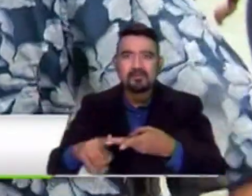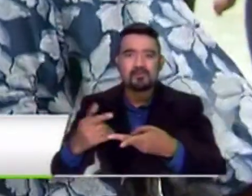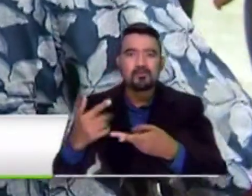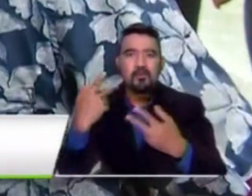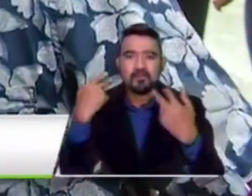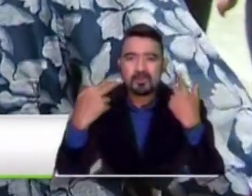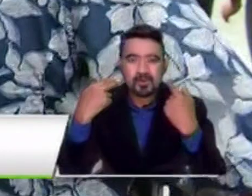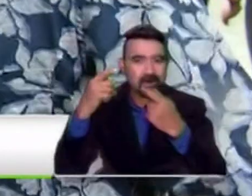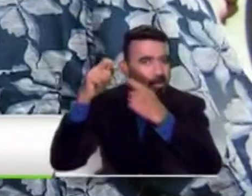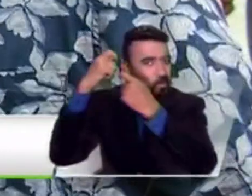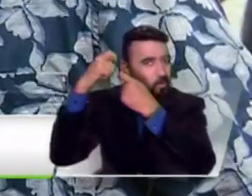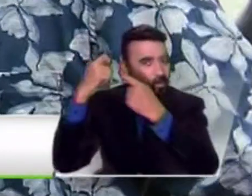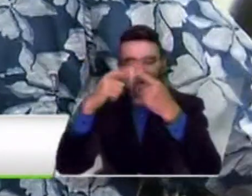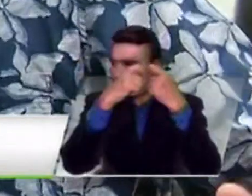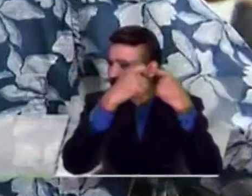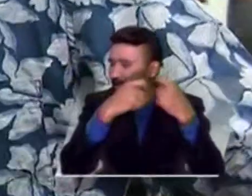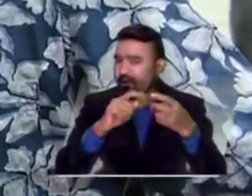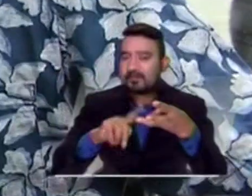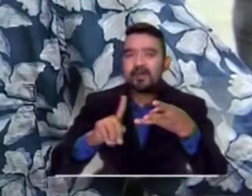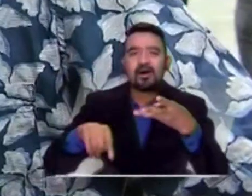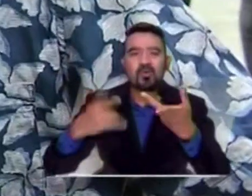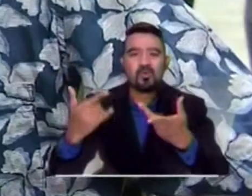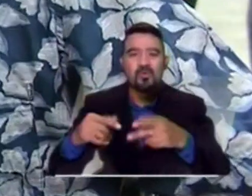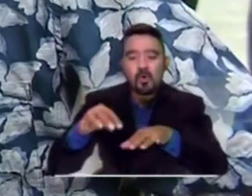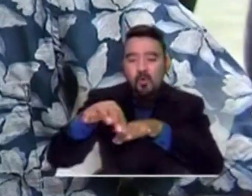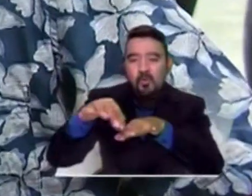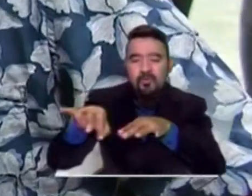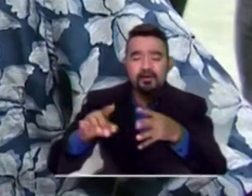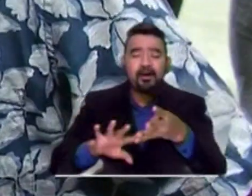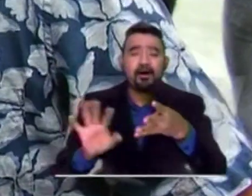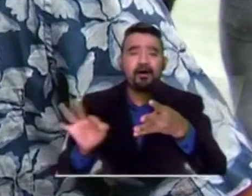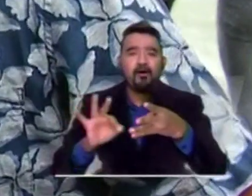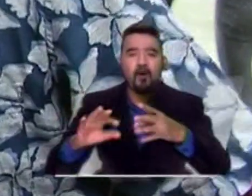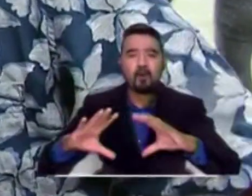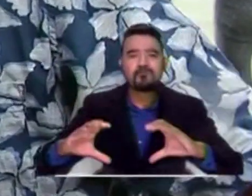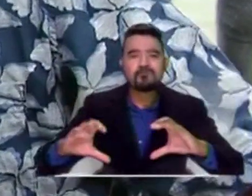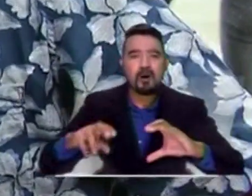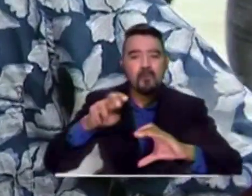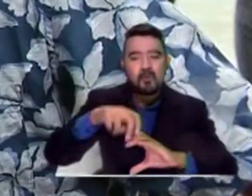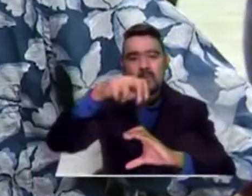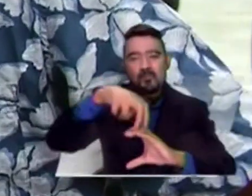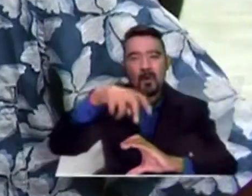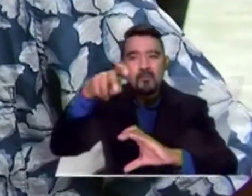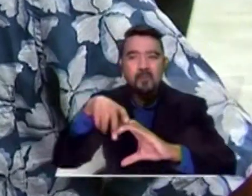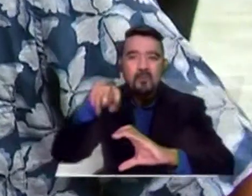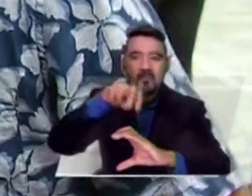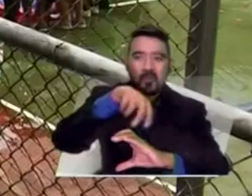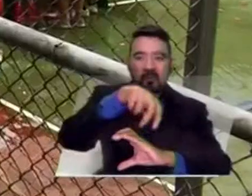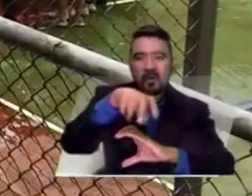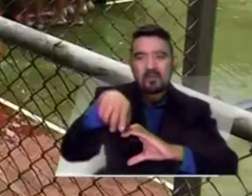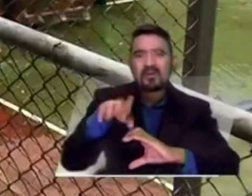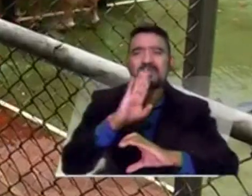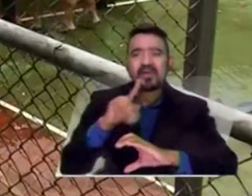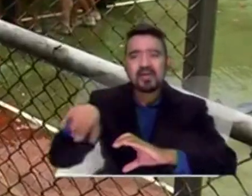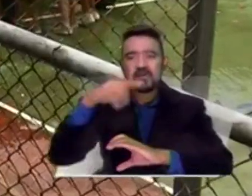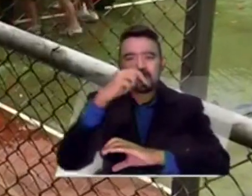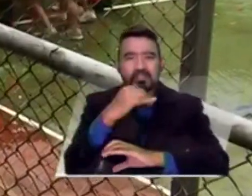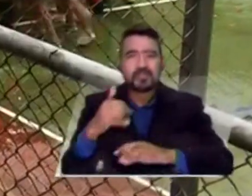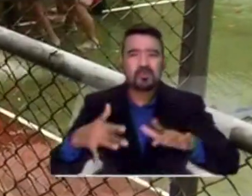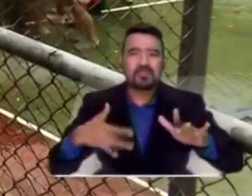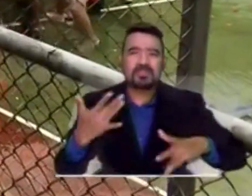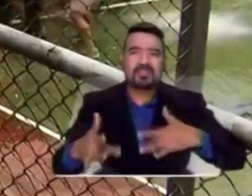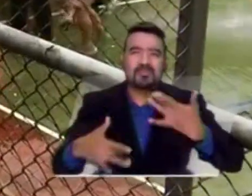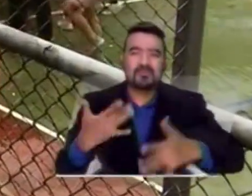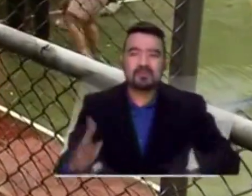uñas, los inflables y diferentes actividades con recreacionistas para todos los niños de la Comuna 2. La